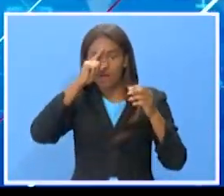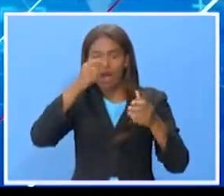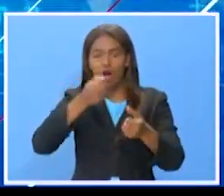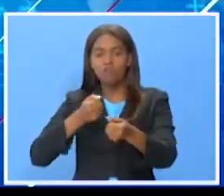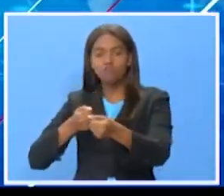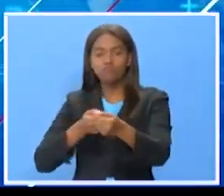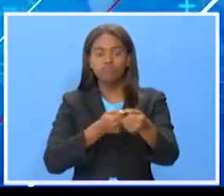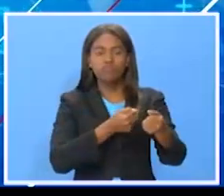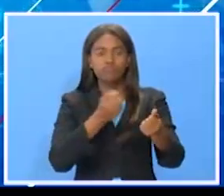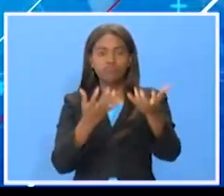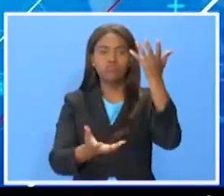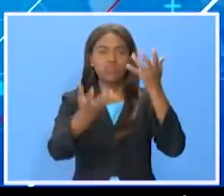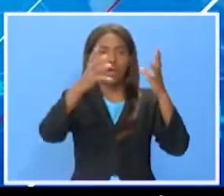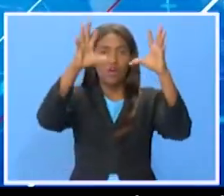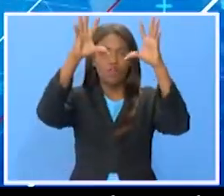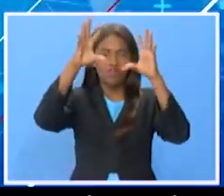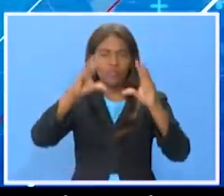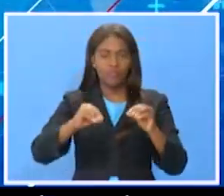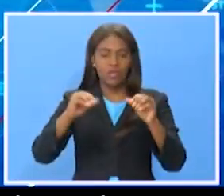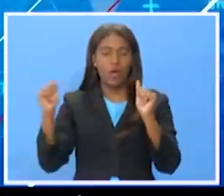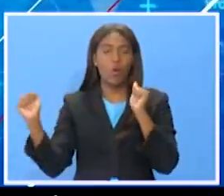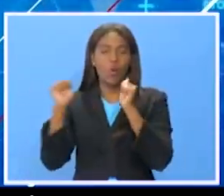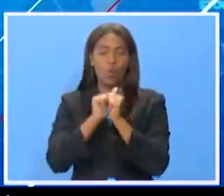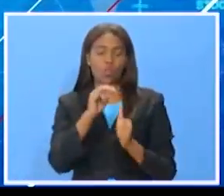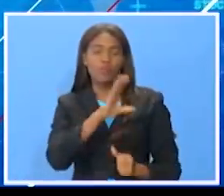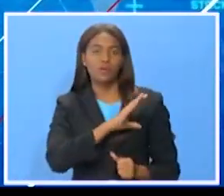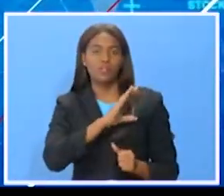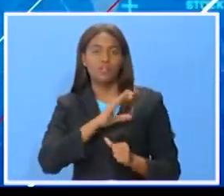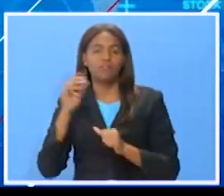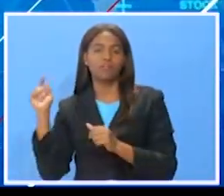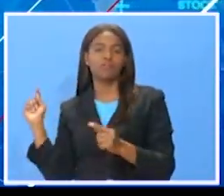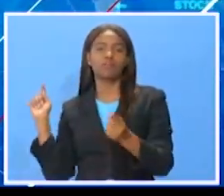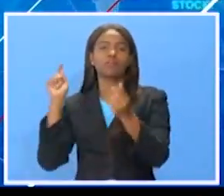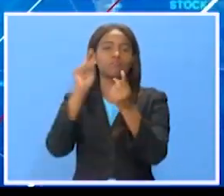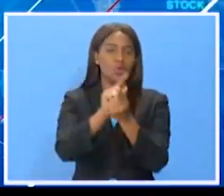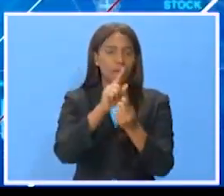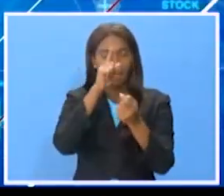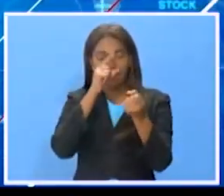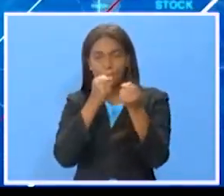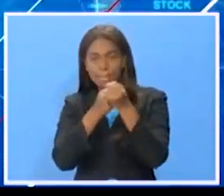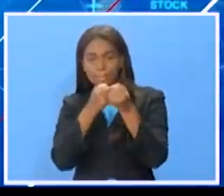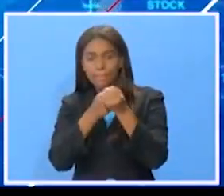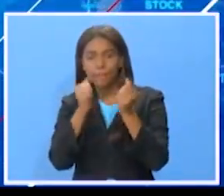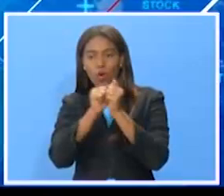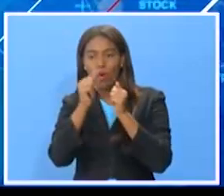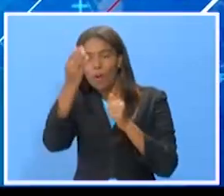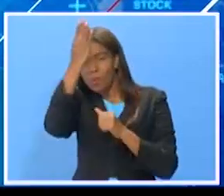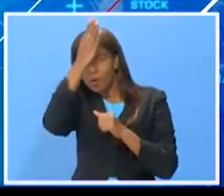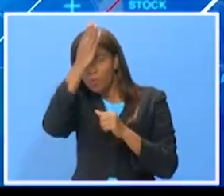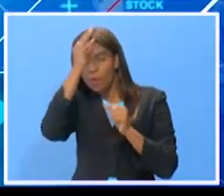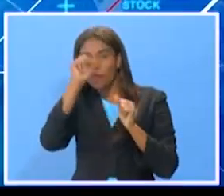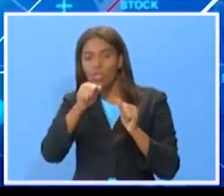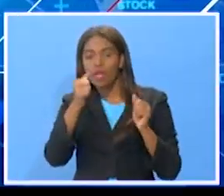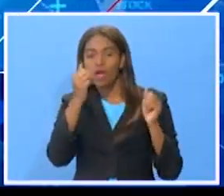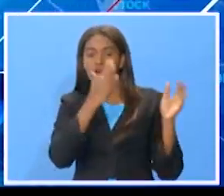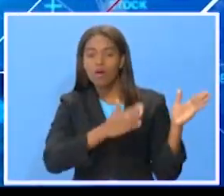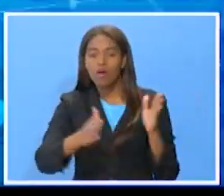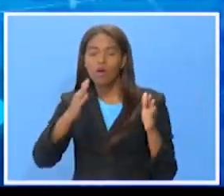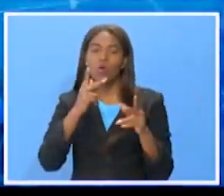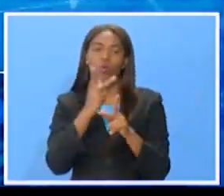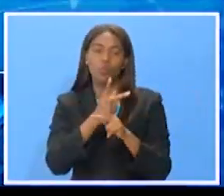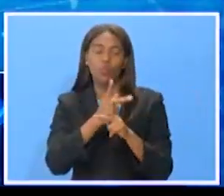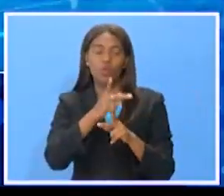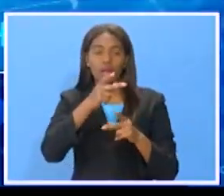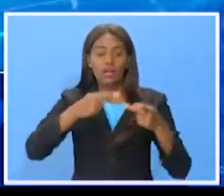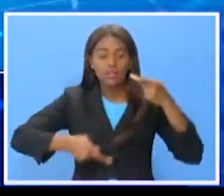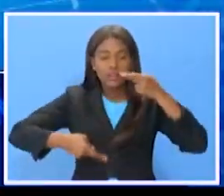el incendio mientras un contingente policial se presentó al lugar para colaborar con los bomberos y mantener el orden. El restaurante